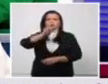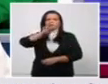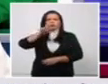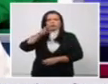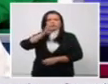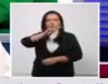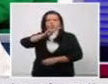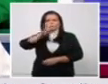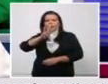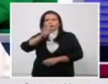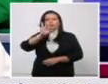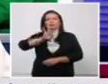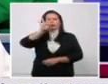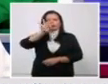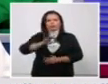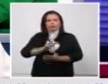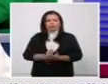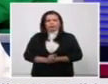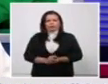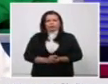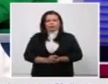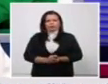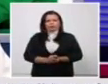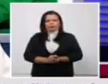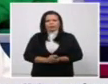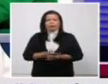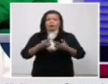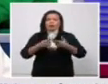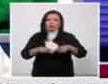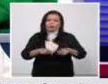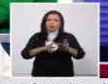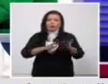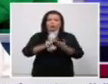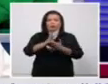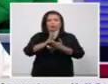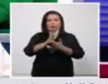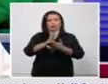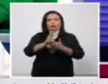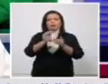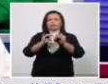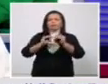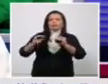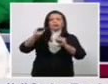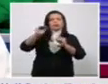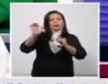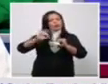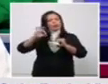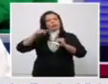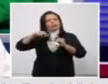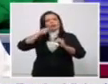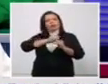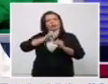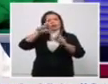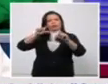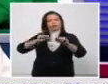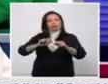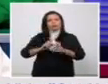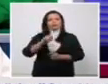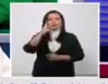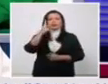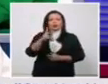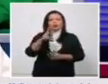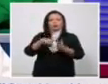2,33%, y superior a los propósitos de nuestro país. Los 2 evacuados, los 54 personas